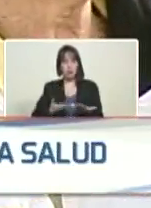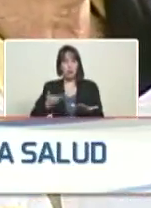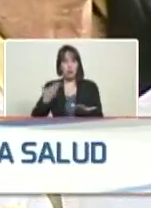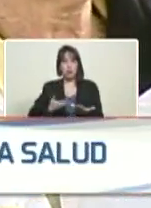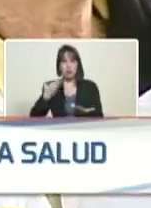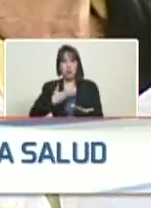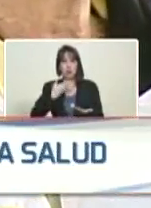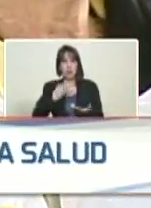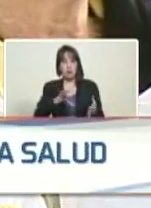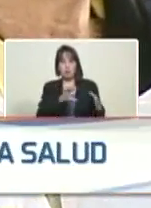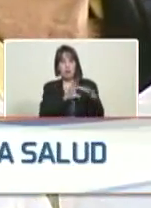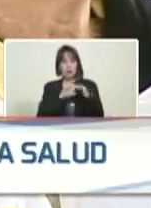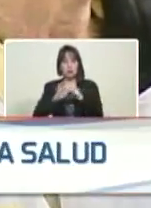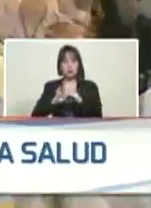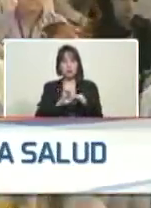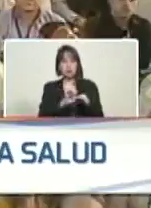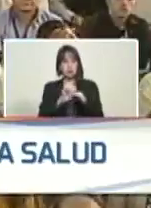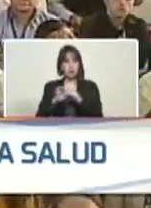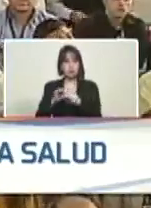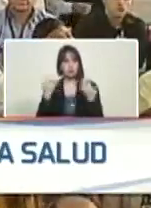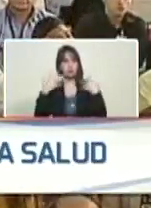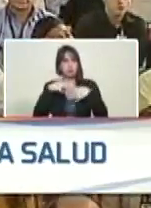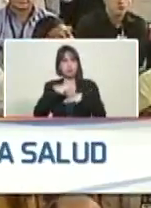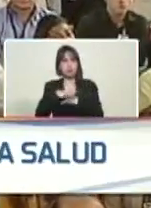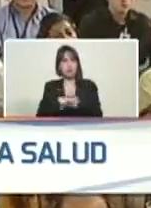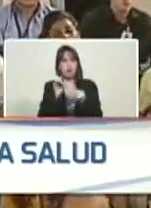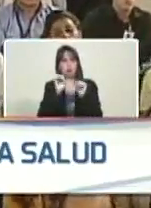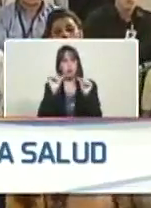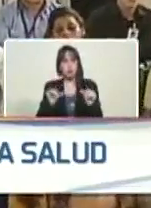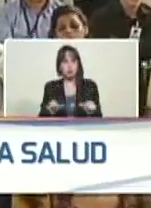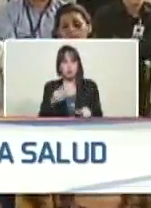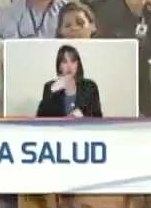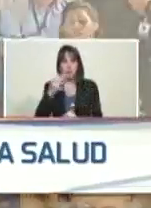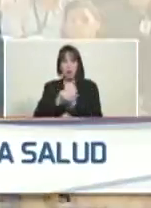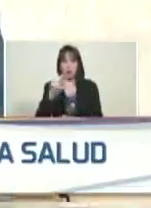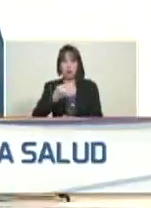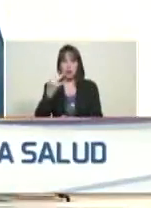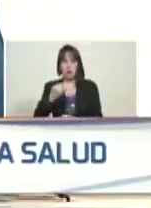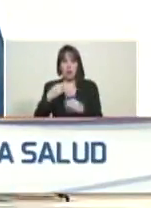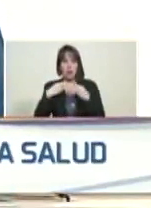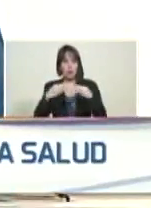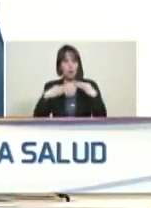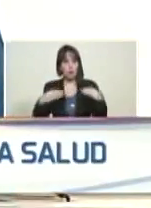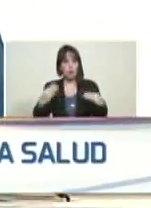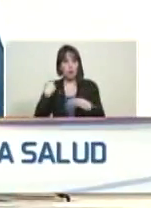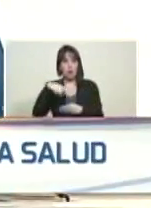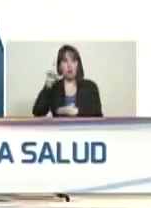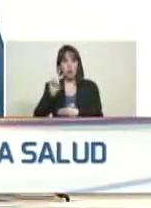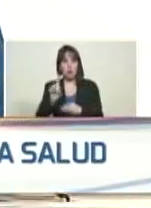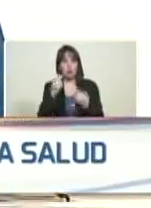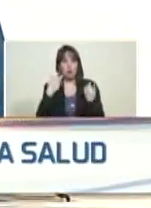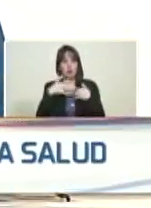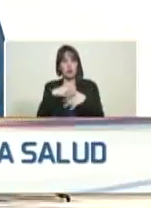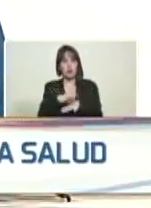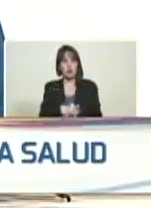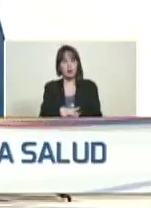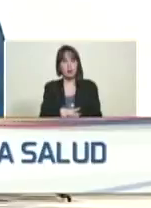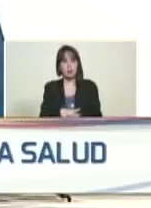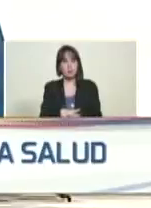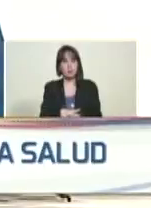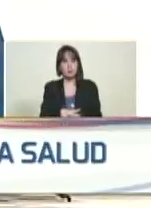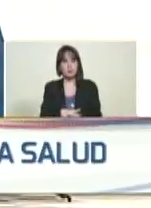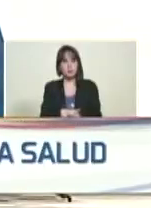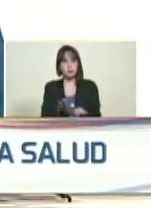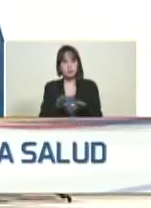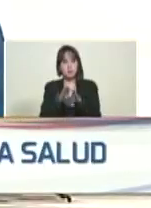la articulación como sistema verdaderamente público, único e integrado. En la